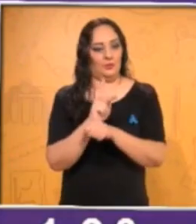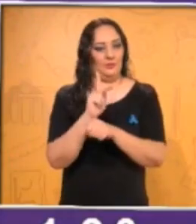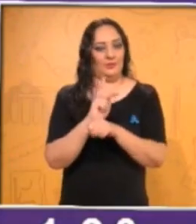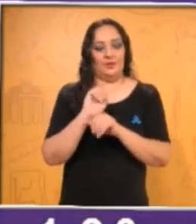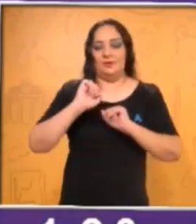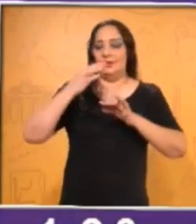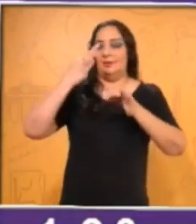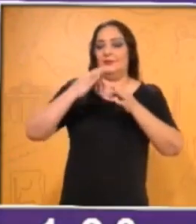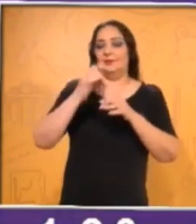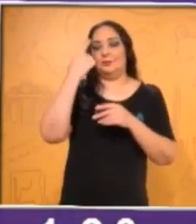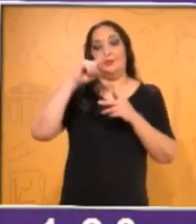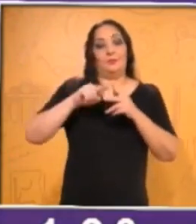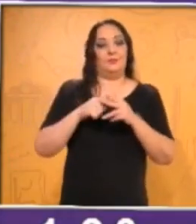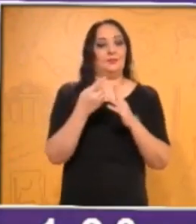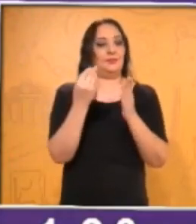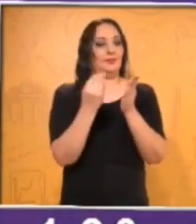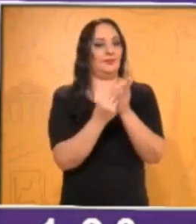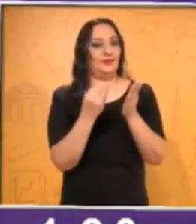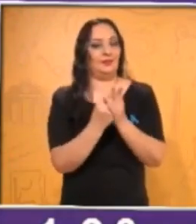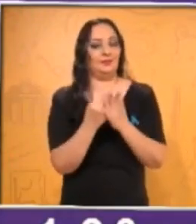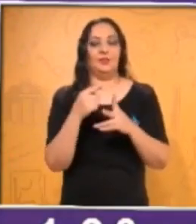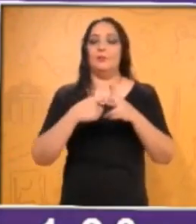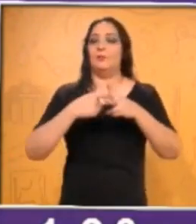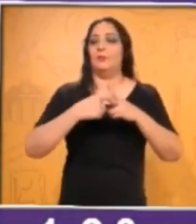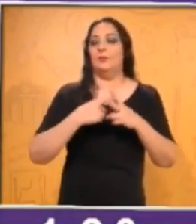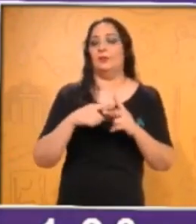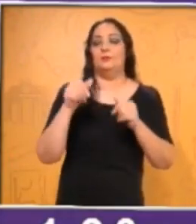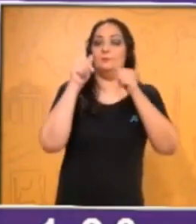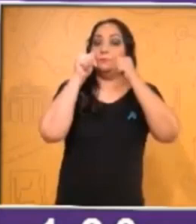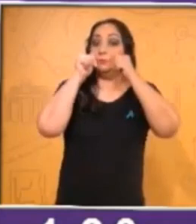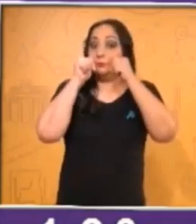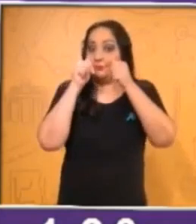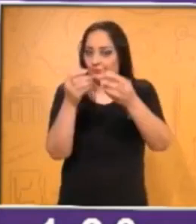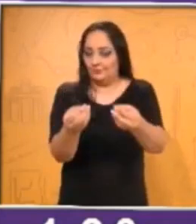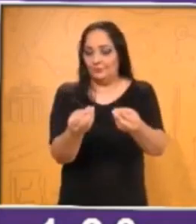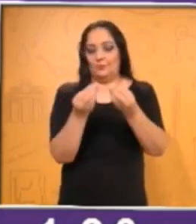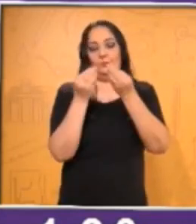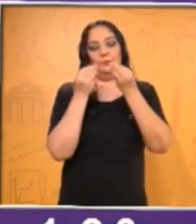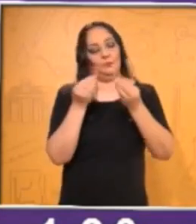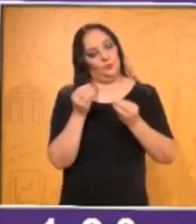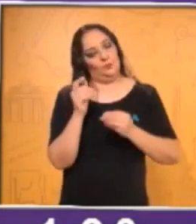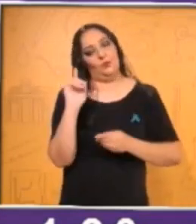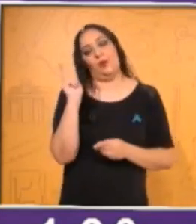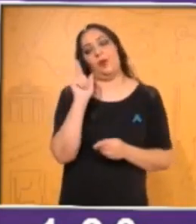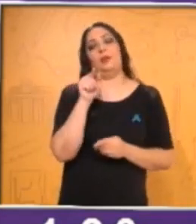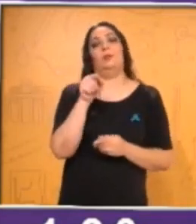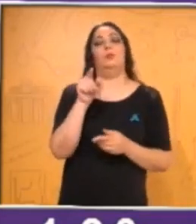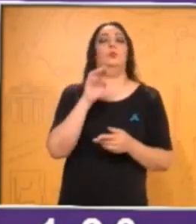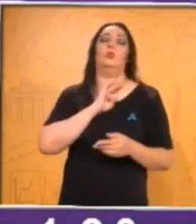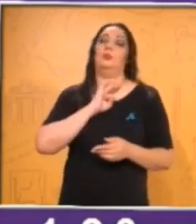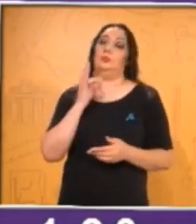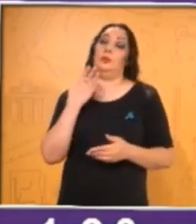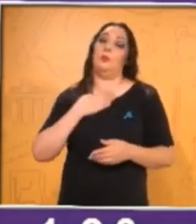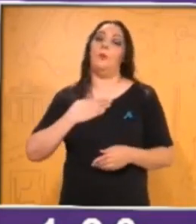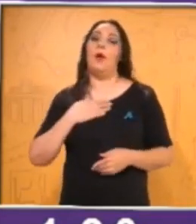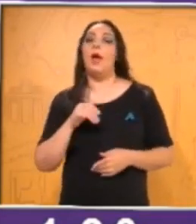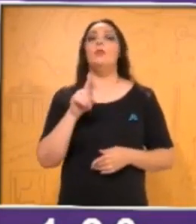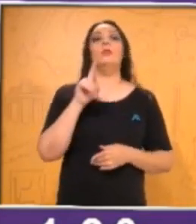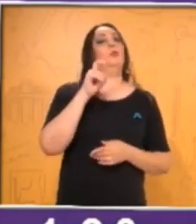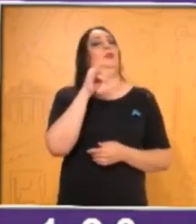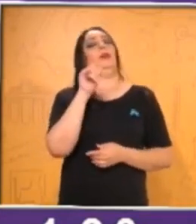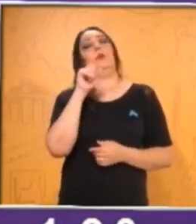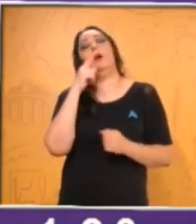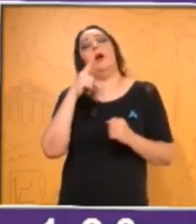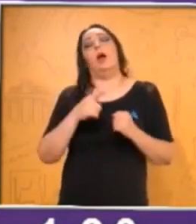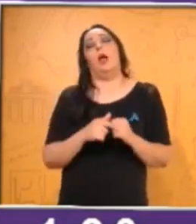listos para iniciar ahora la clase de matemáticas, así que pon mucha atención. Espero hayas alcanzado a ir al baño, tomar agua,